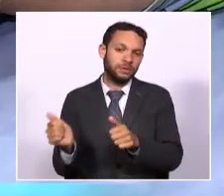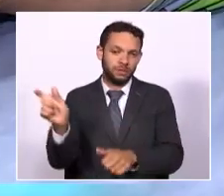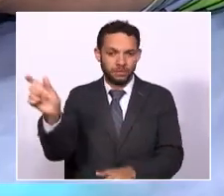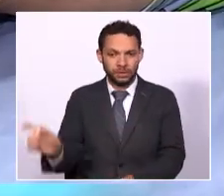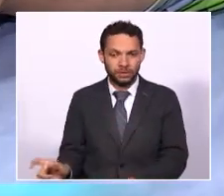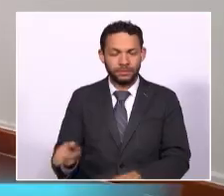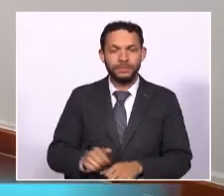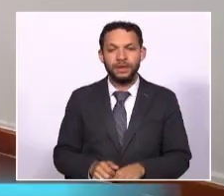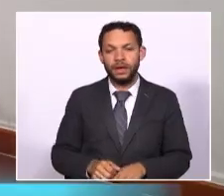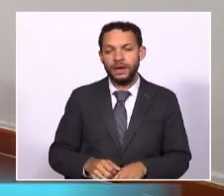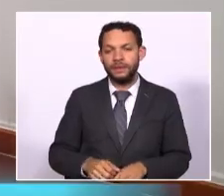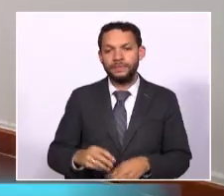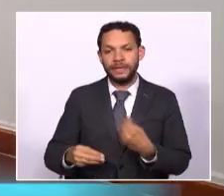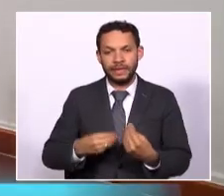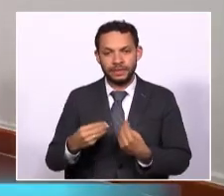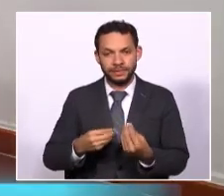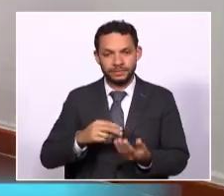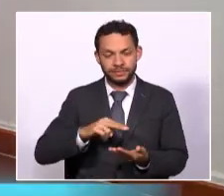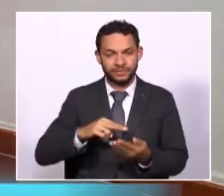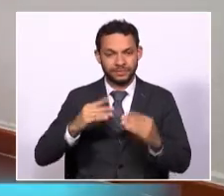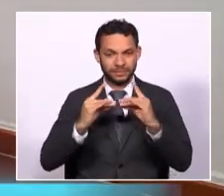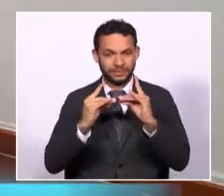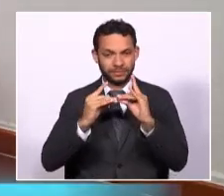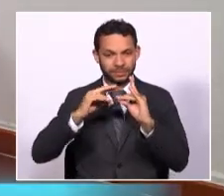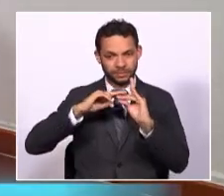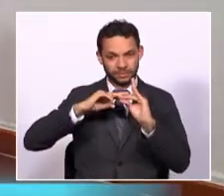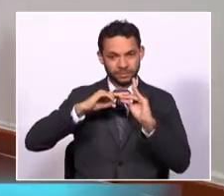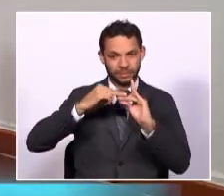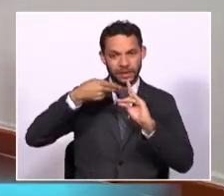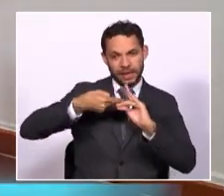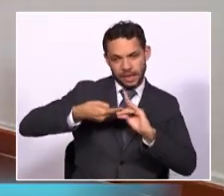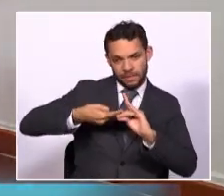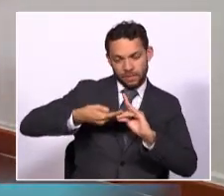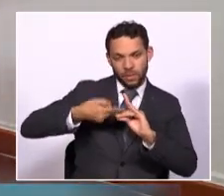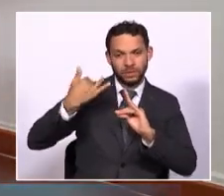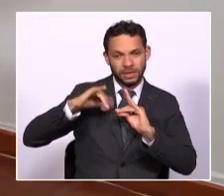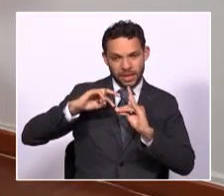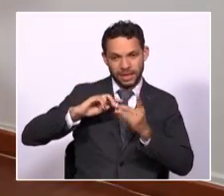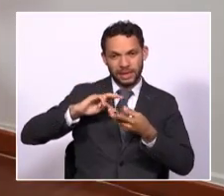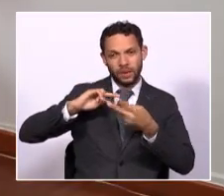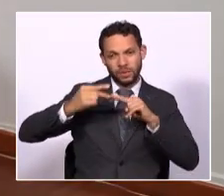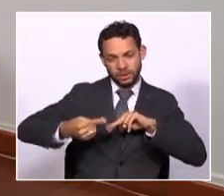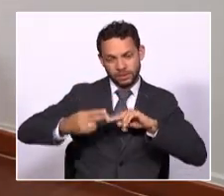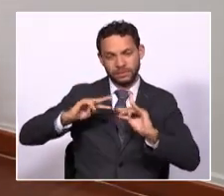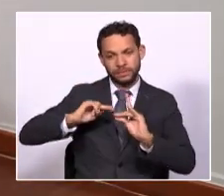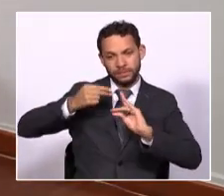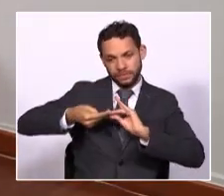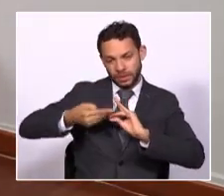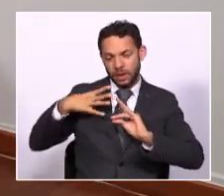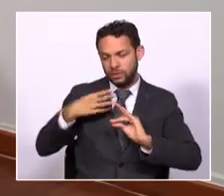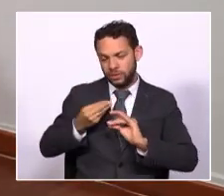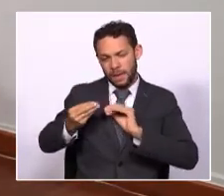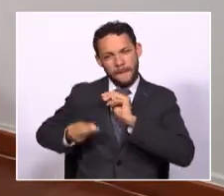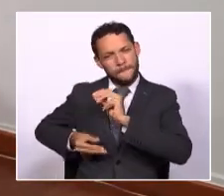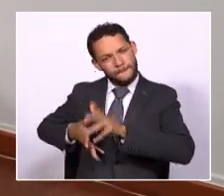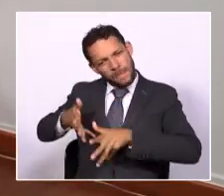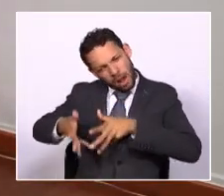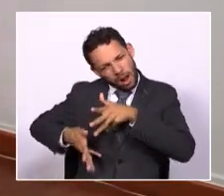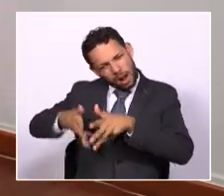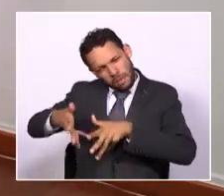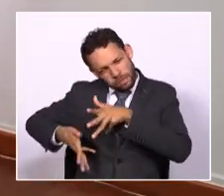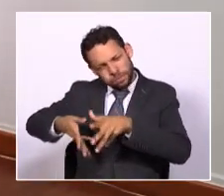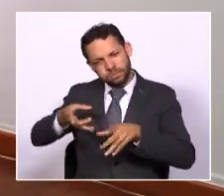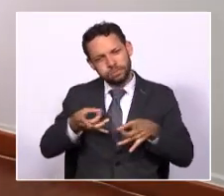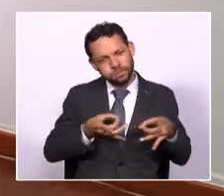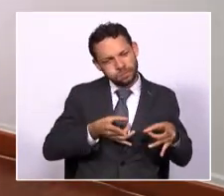José, te vas a voltear boca abajo. Ahora vamos a iniciar el proceso de quiropraxia, el manejo del dolor, el manejo